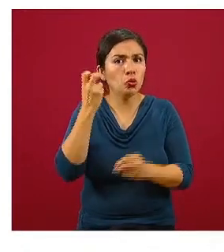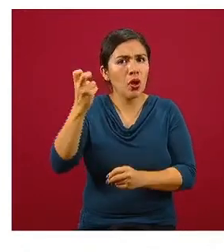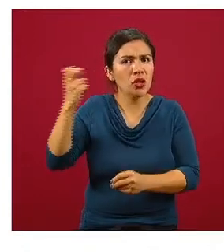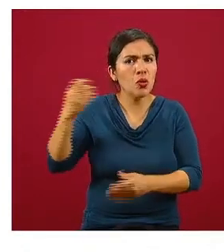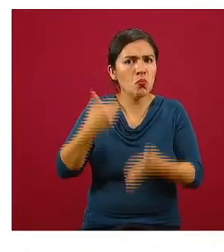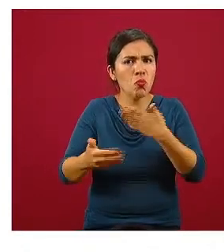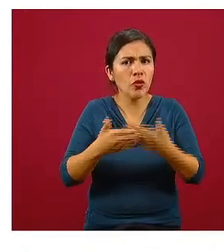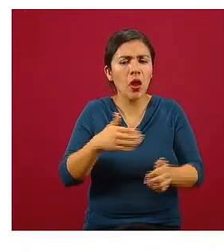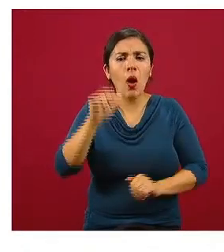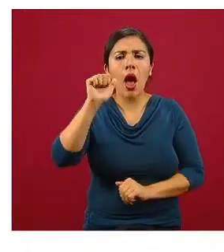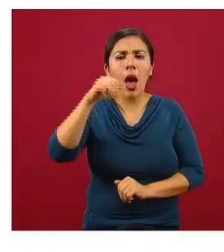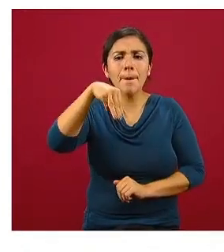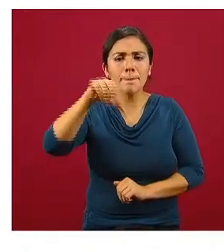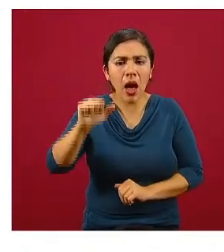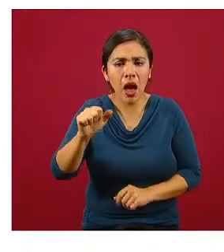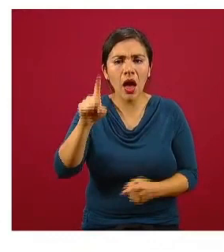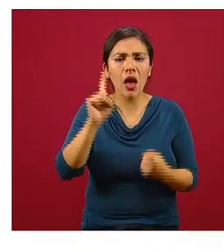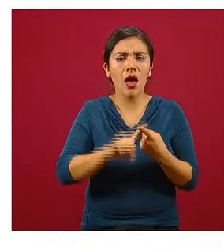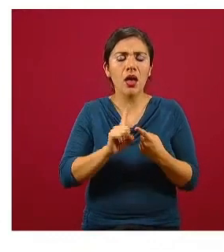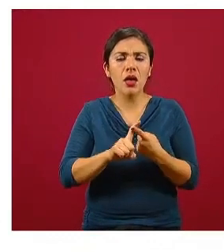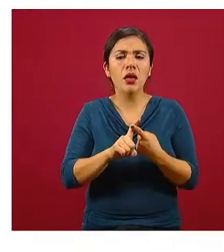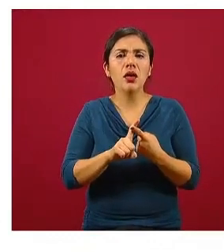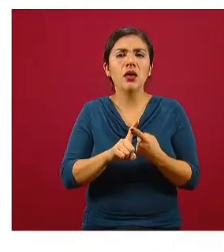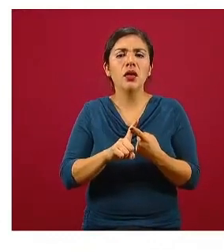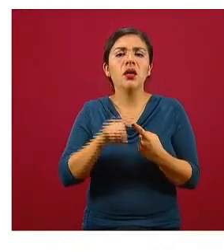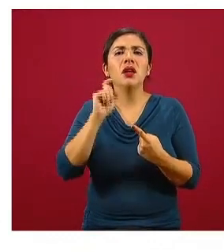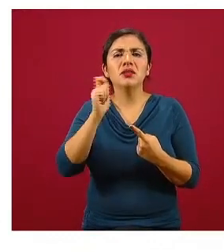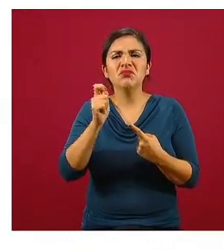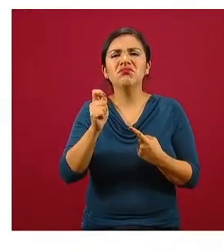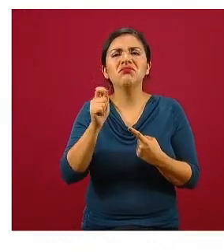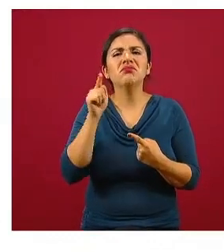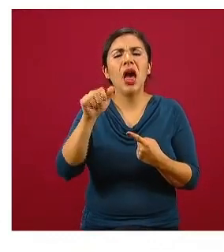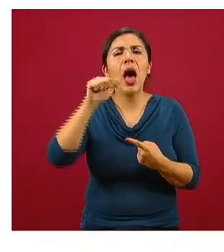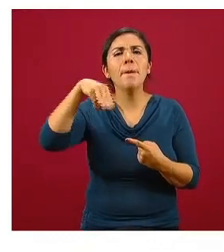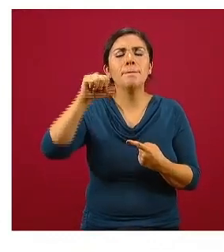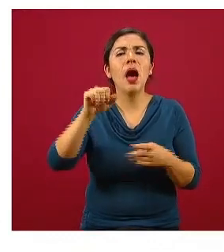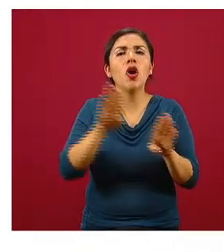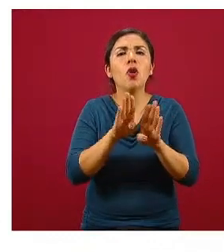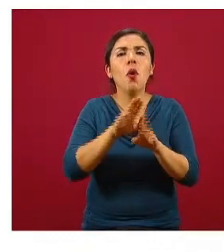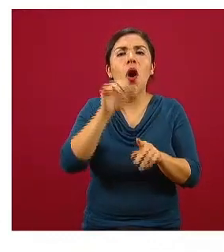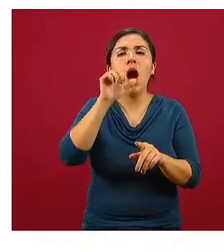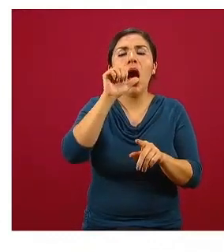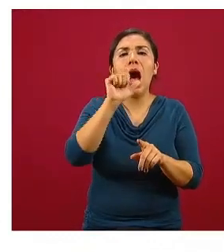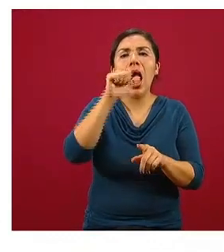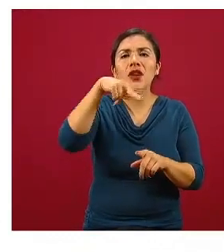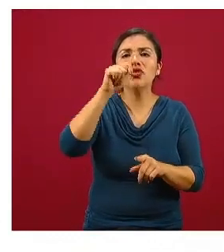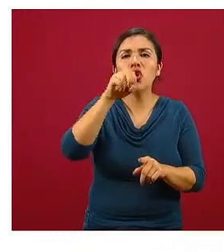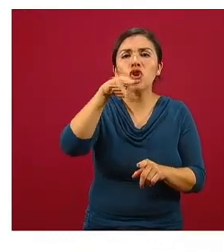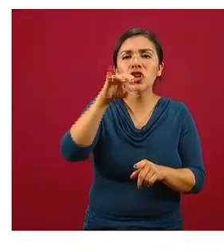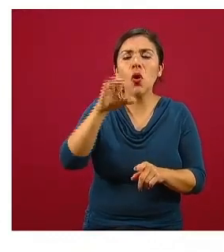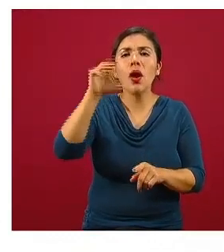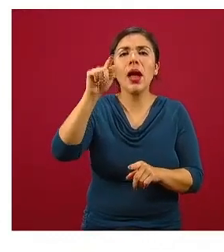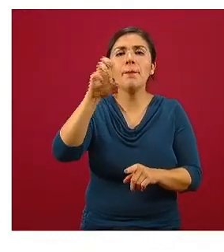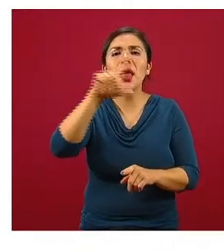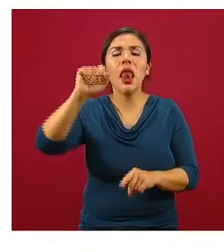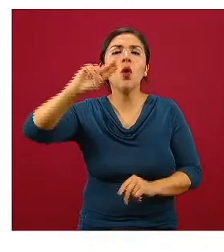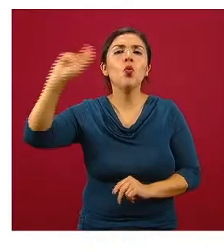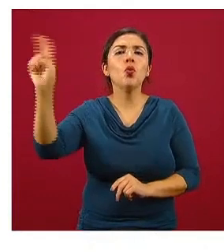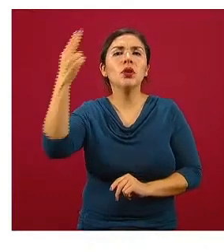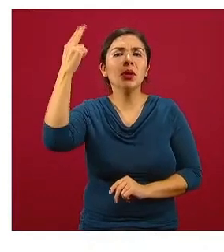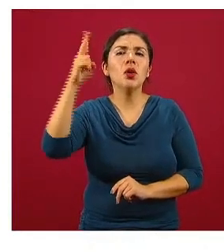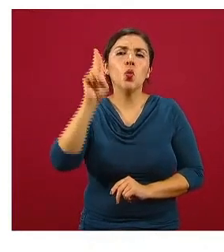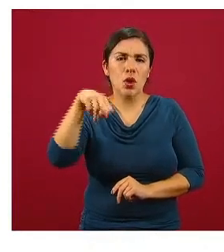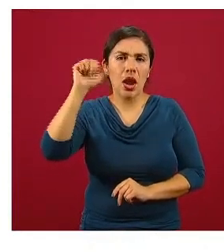El modelo AMA, que tiene que ver con las iniciales, Antonio Capella, de la Universidad Nacional Autónoma